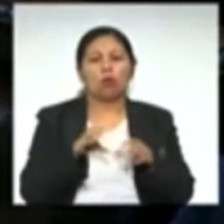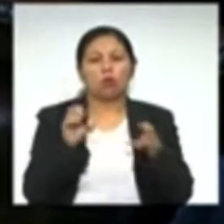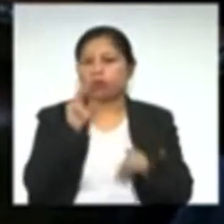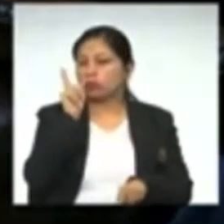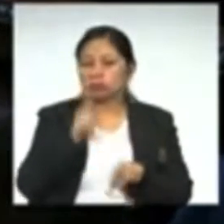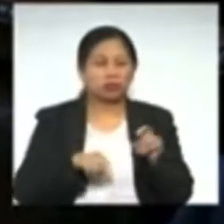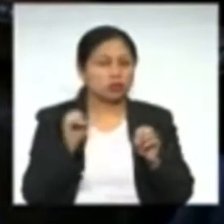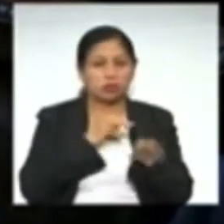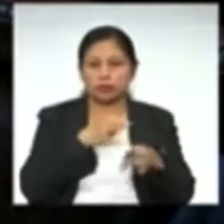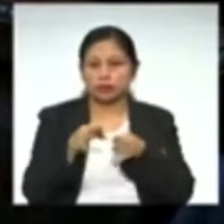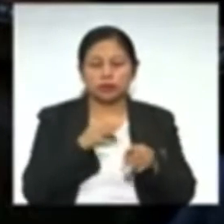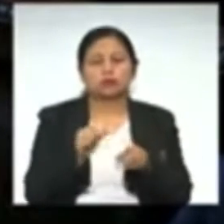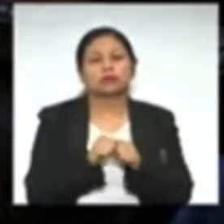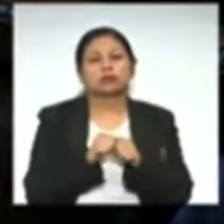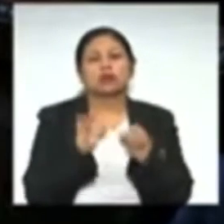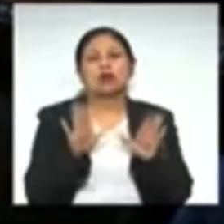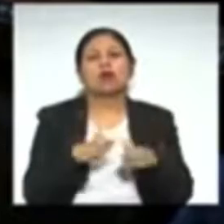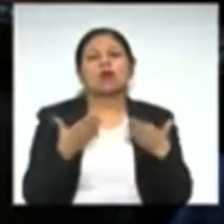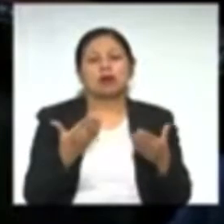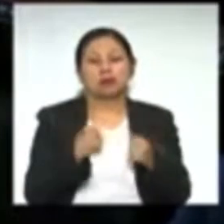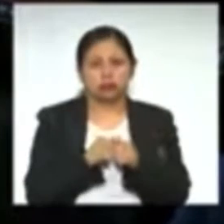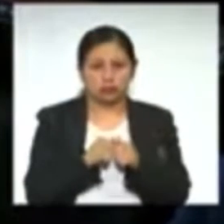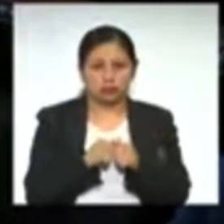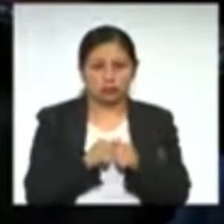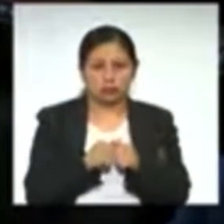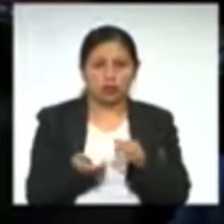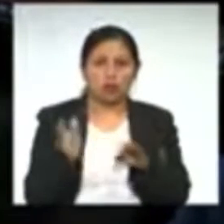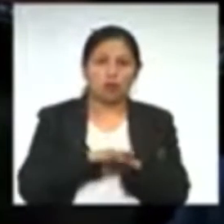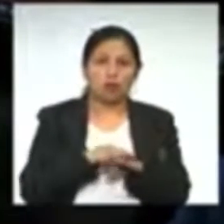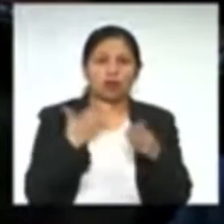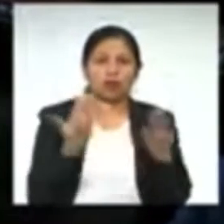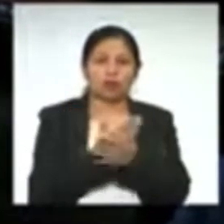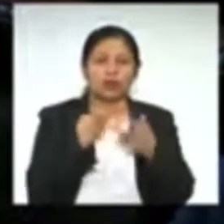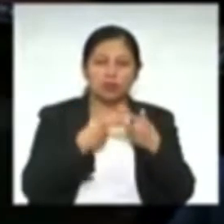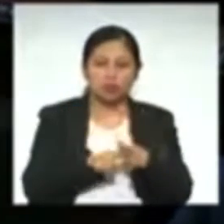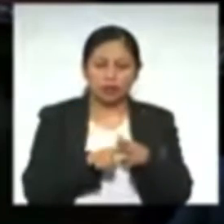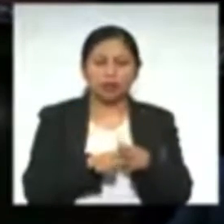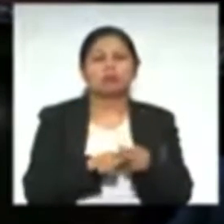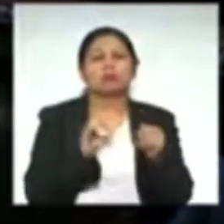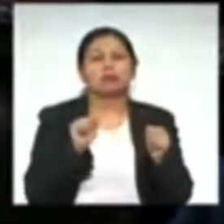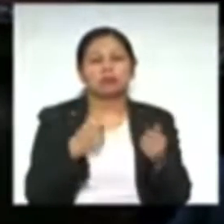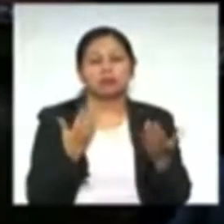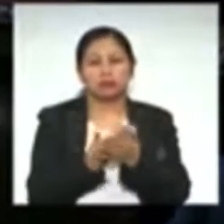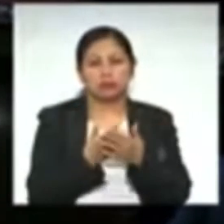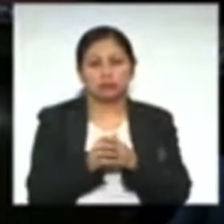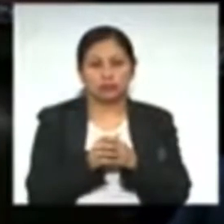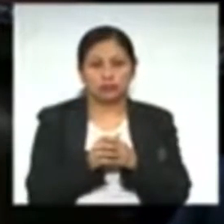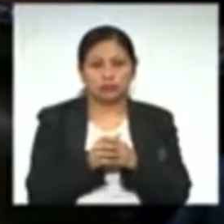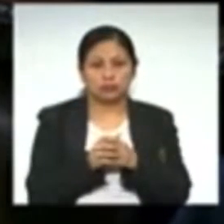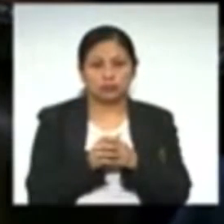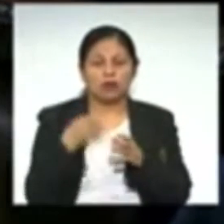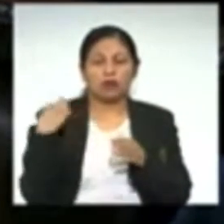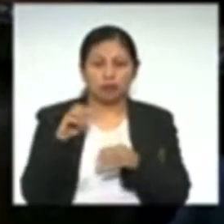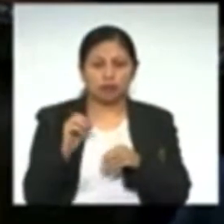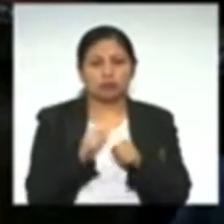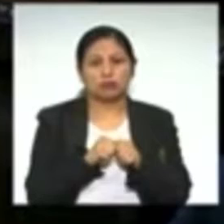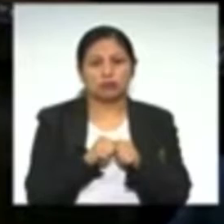no se puede explicar, ¿qué pasa ahora? Mandan una nueva iniciativa